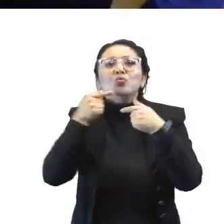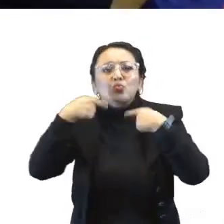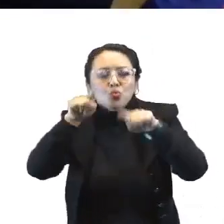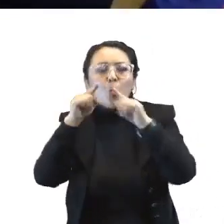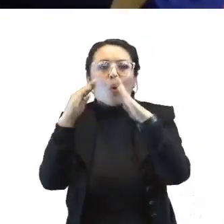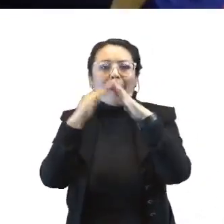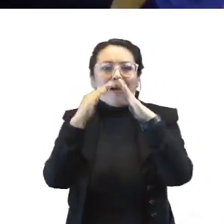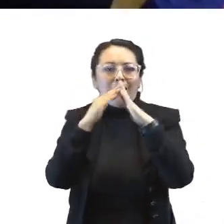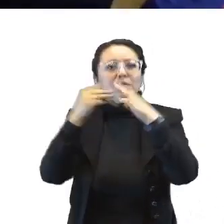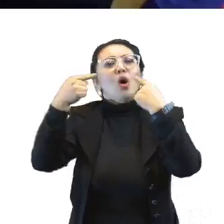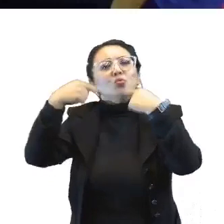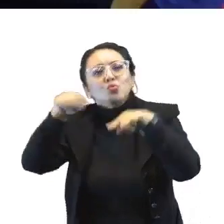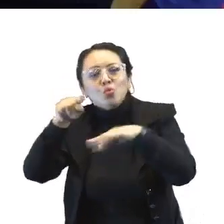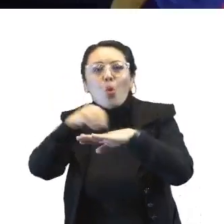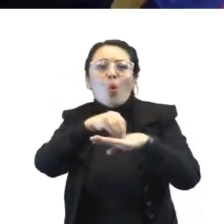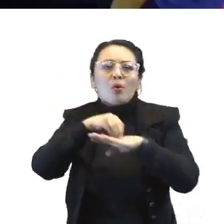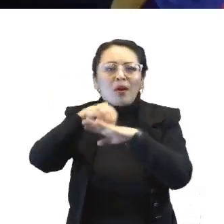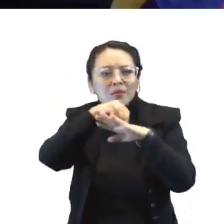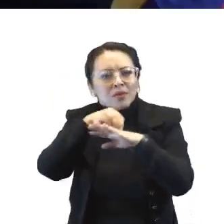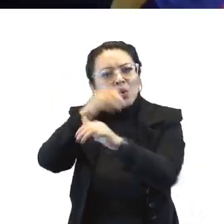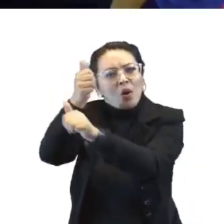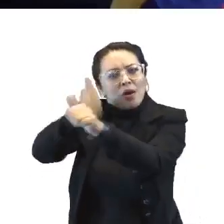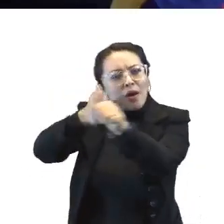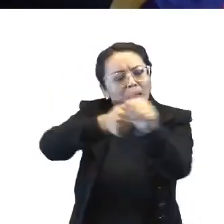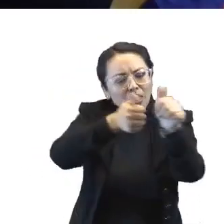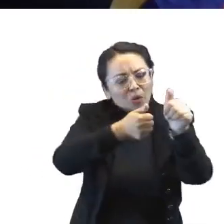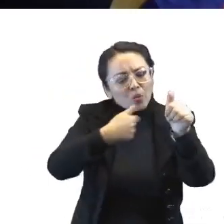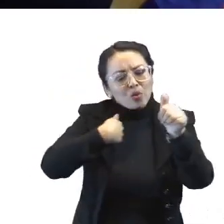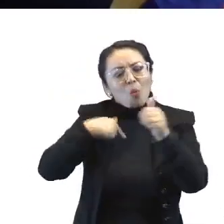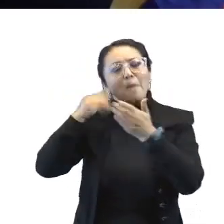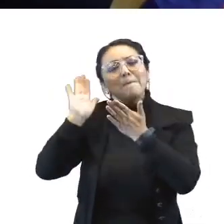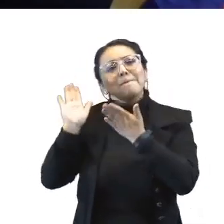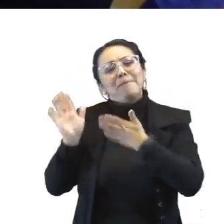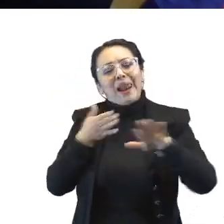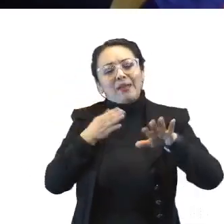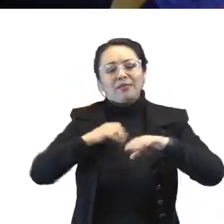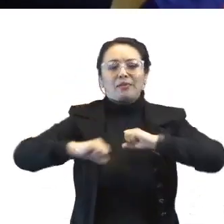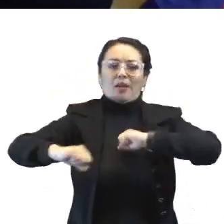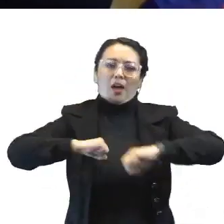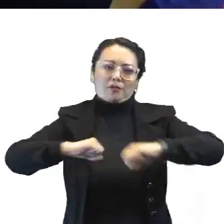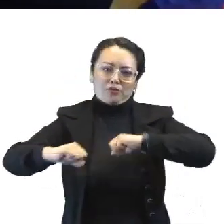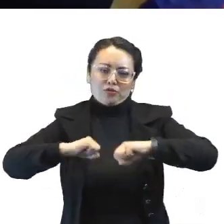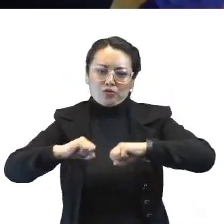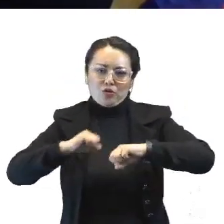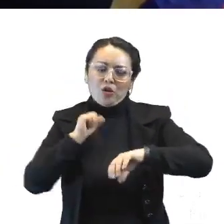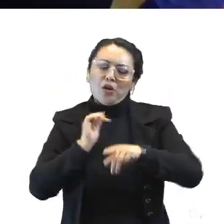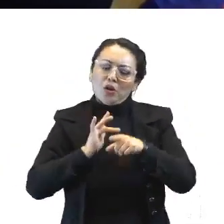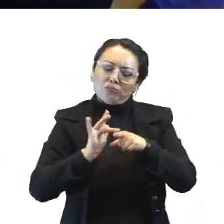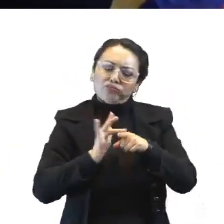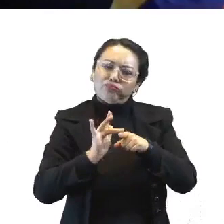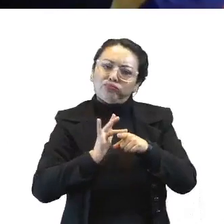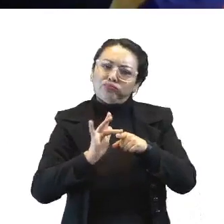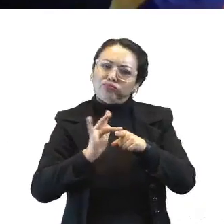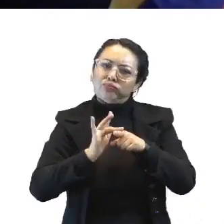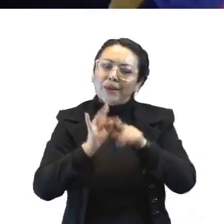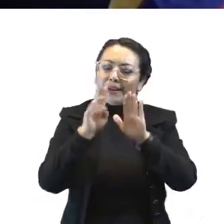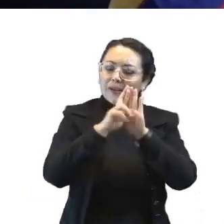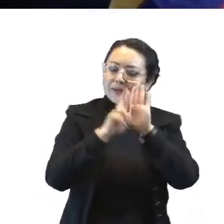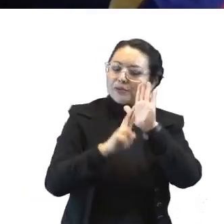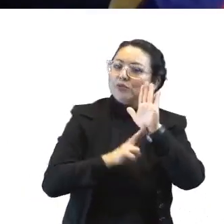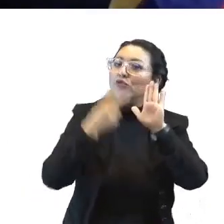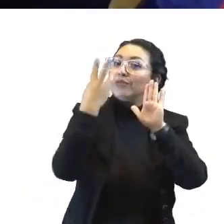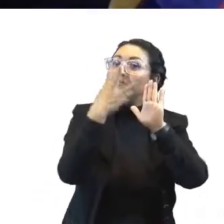sus organizaciones, lo que debería ser un plan de acción que implemente la resolución